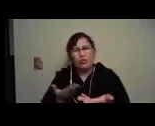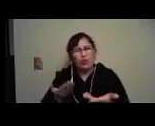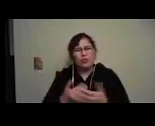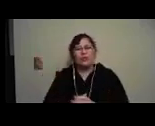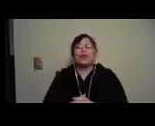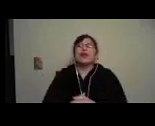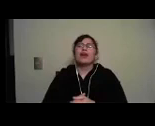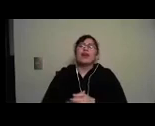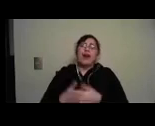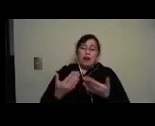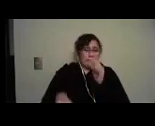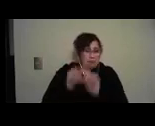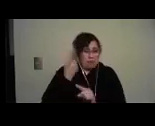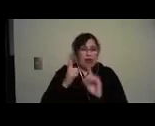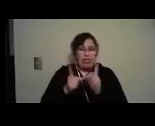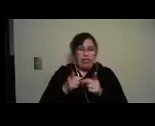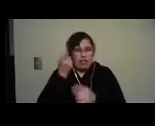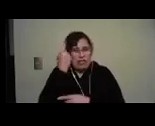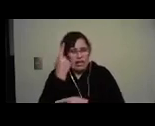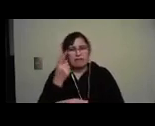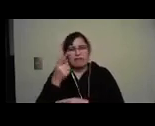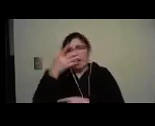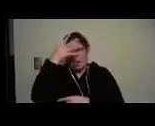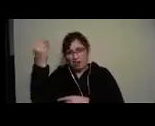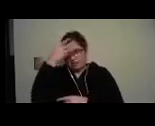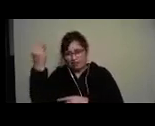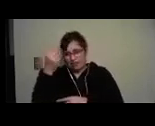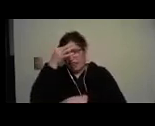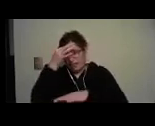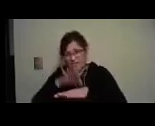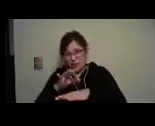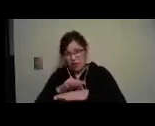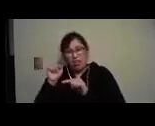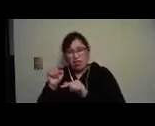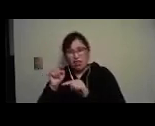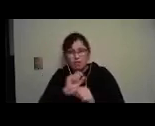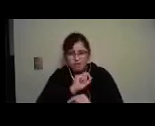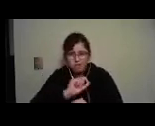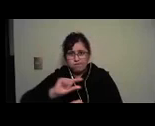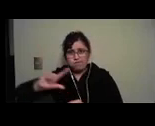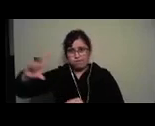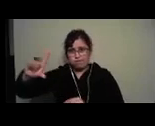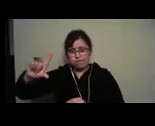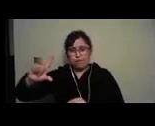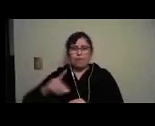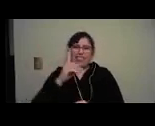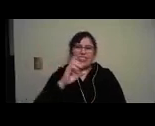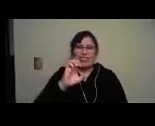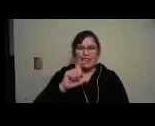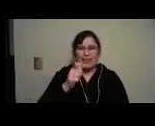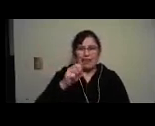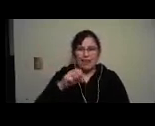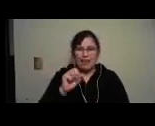Entender que la enfermedad de Alzheimer es una enfermedad progresiva, degenerativa, ¿ya? Y eso tiene que quedar